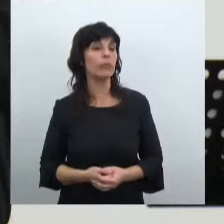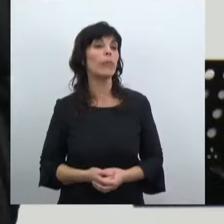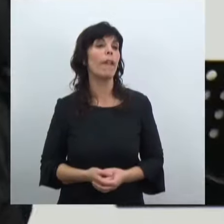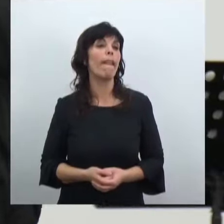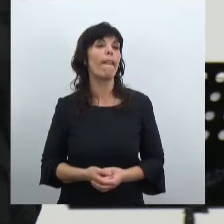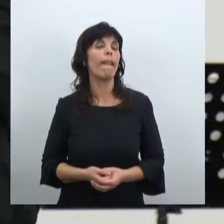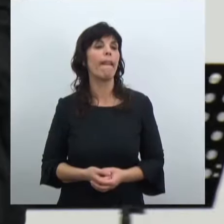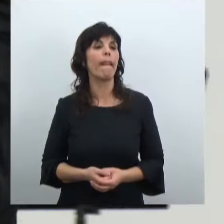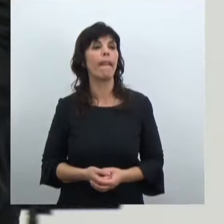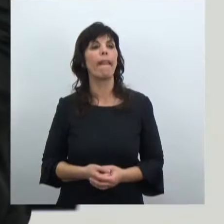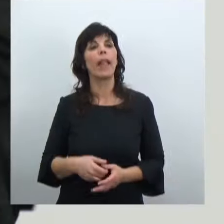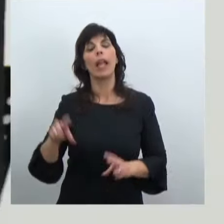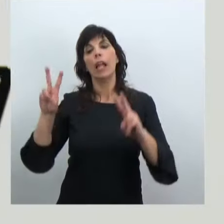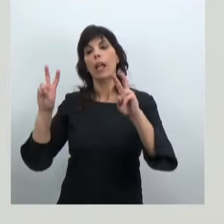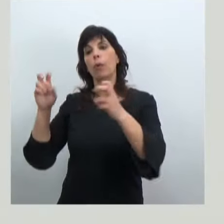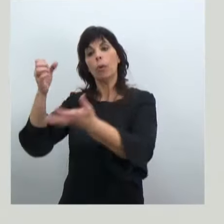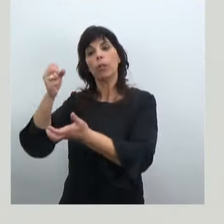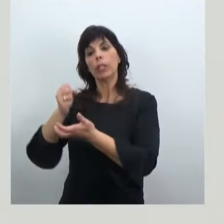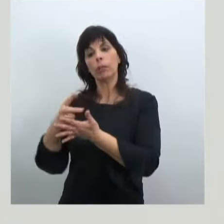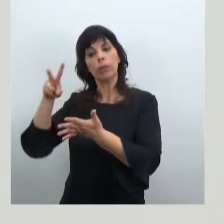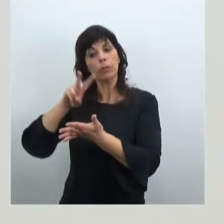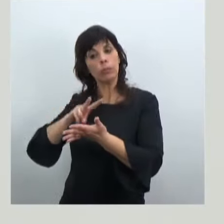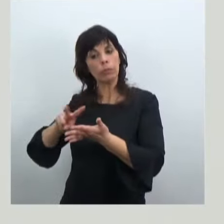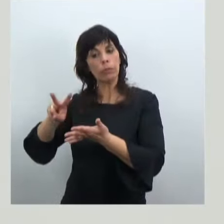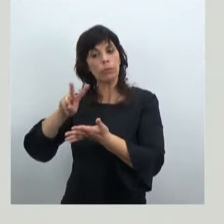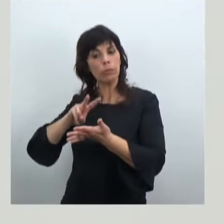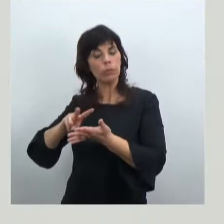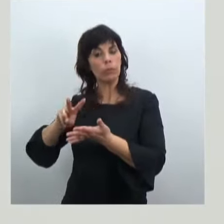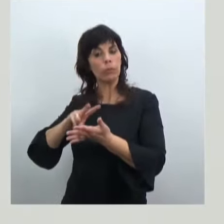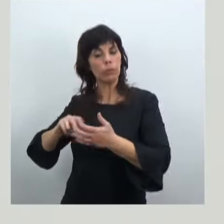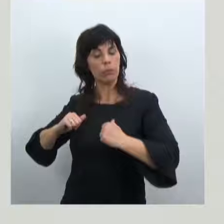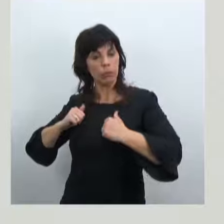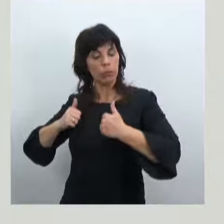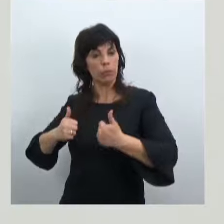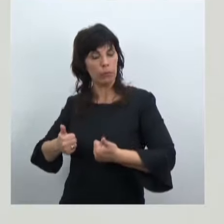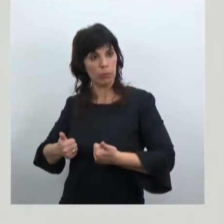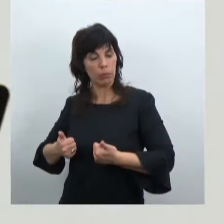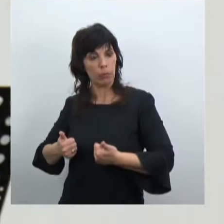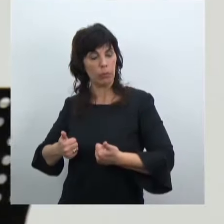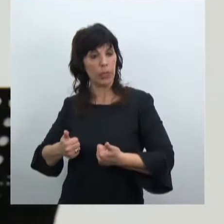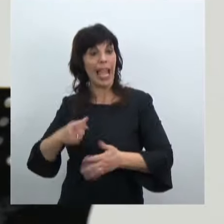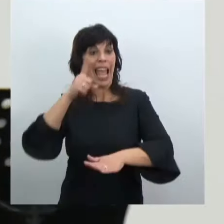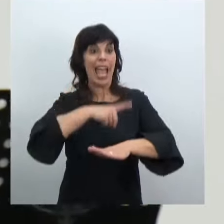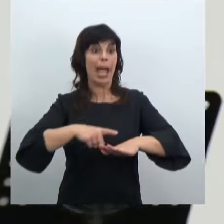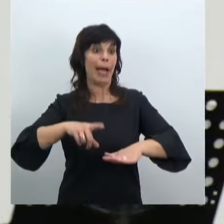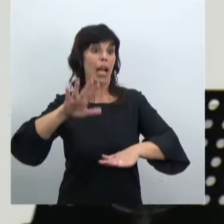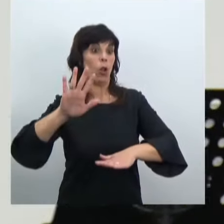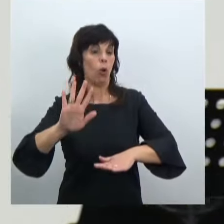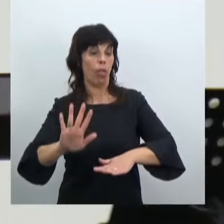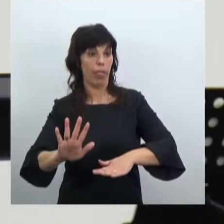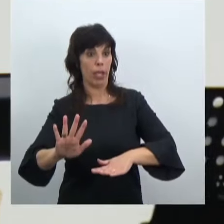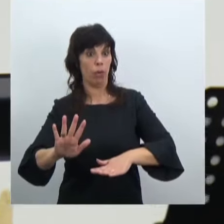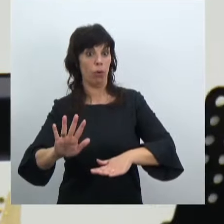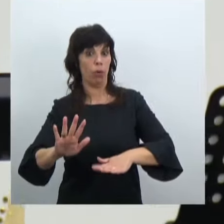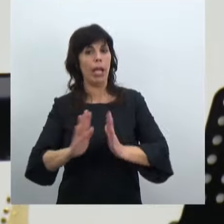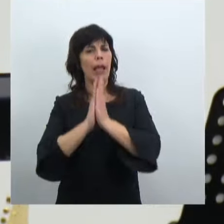Al empezar el Nuevo Testamento, empezando leyendo los 5 evangelios, en verdad no existen 4,